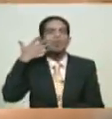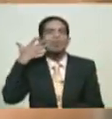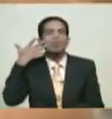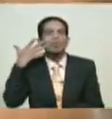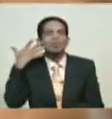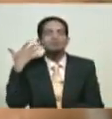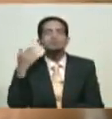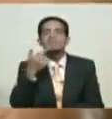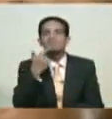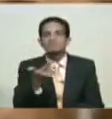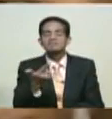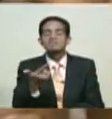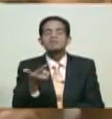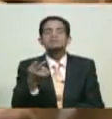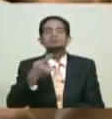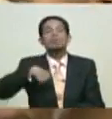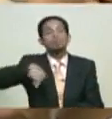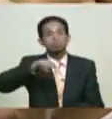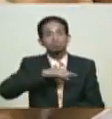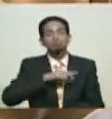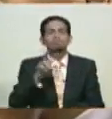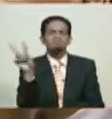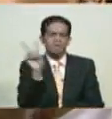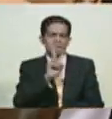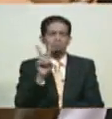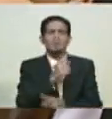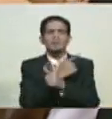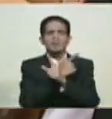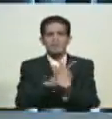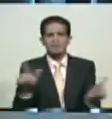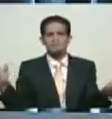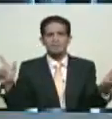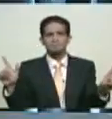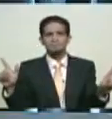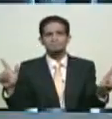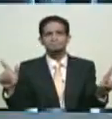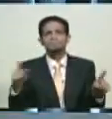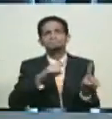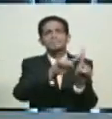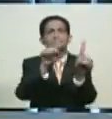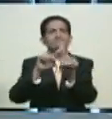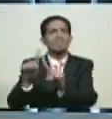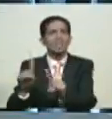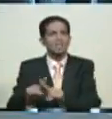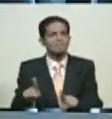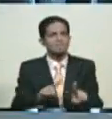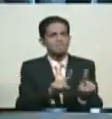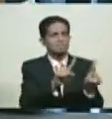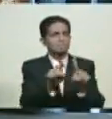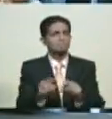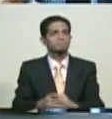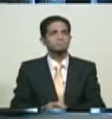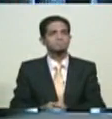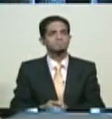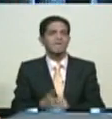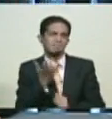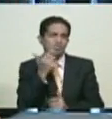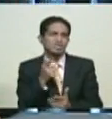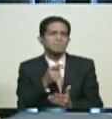decir estamos en una venezuela que es libre democrática plural diversa imperfecta